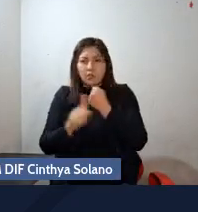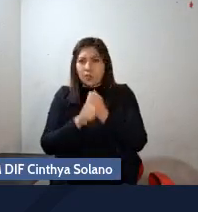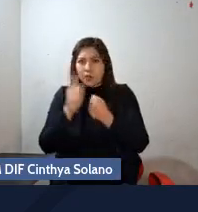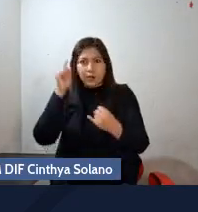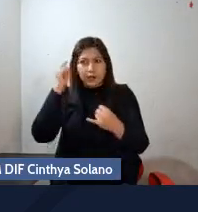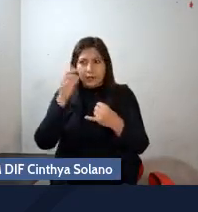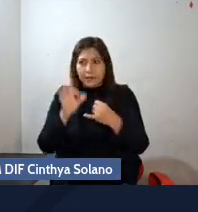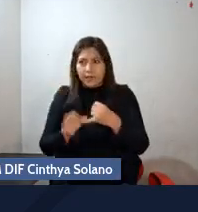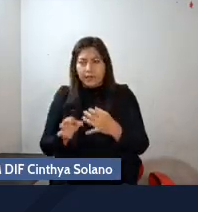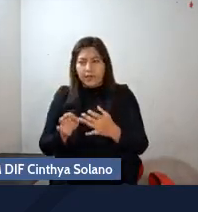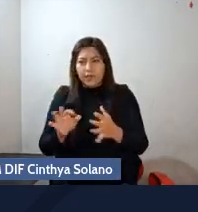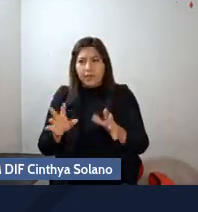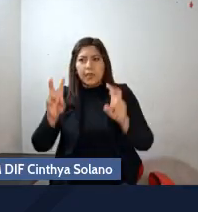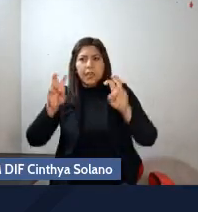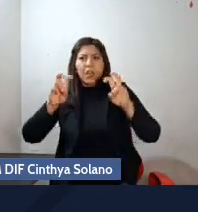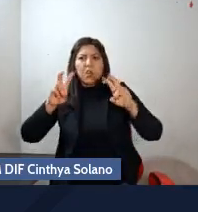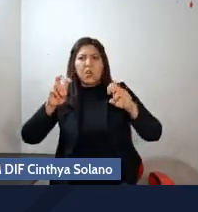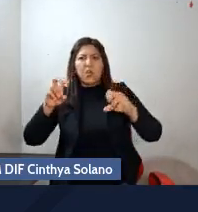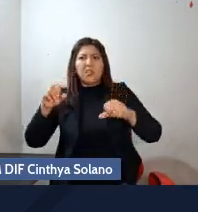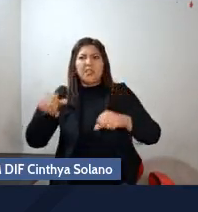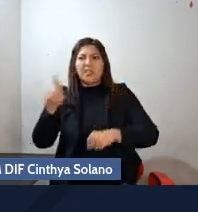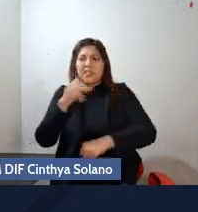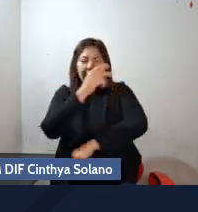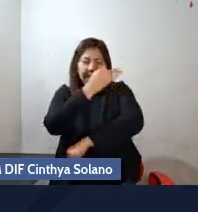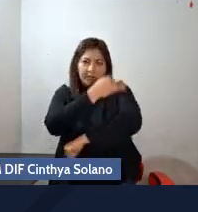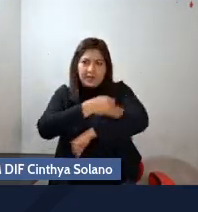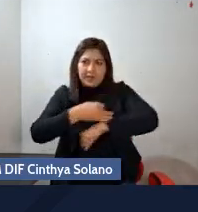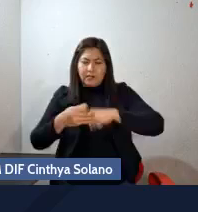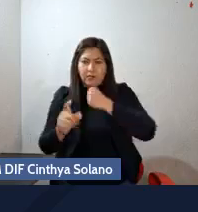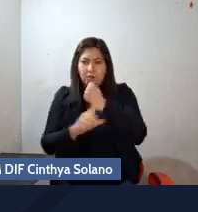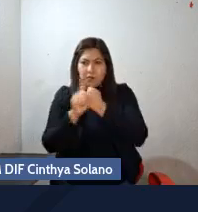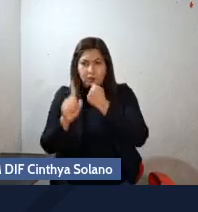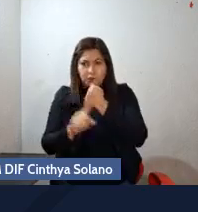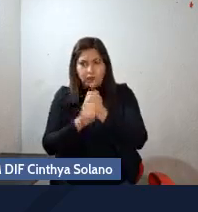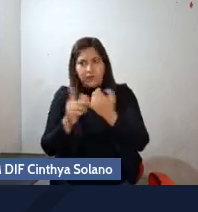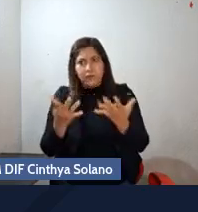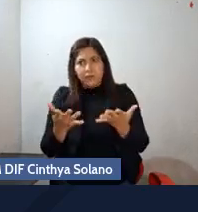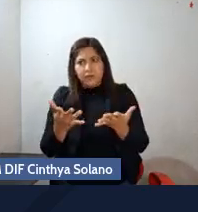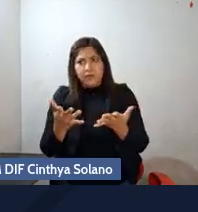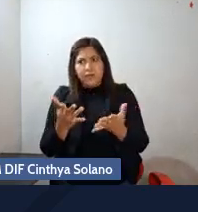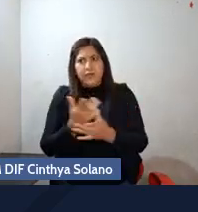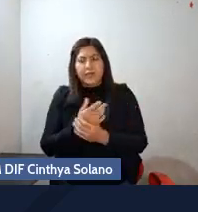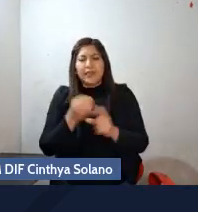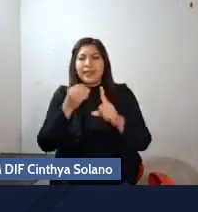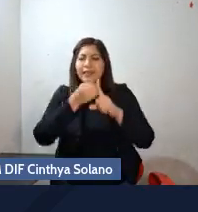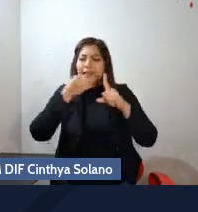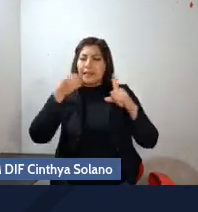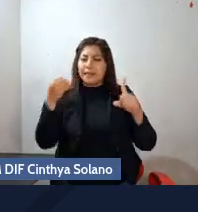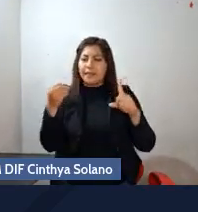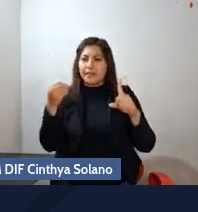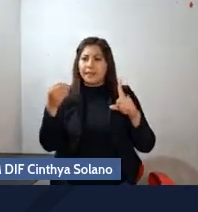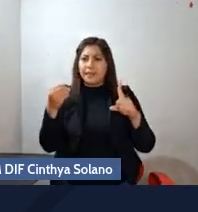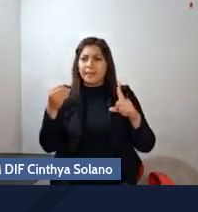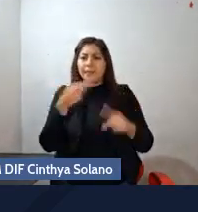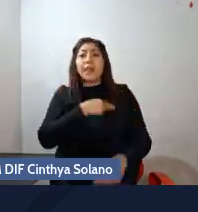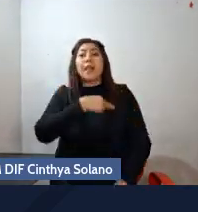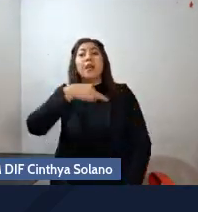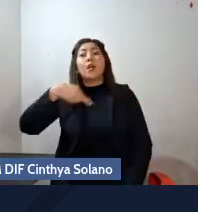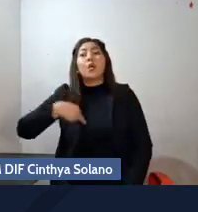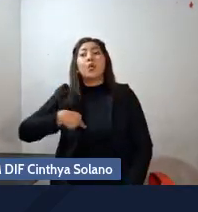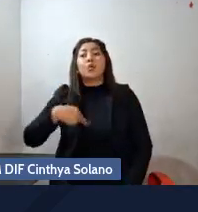los familiares, ¿no? Como iniciaba con esta frase, ¿no? Pues nos toca dejar a nosotros, ¿no? Si es que